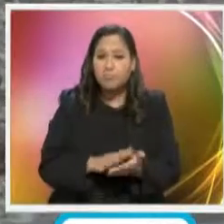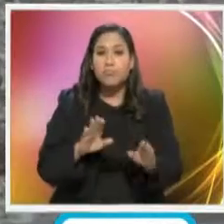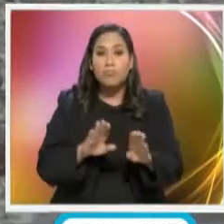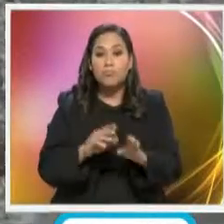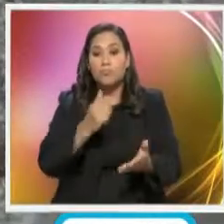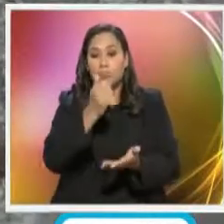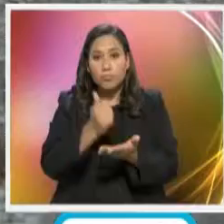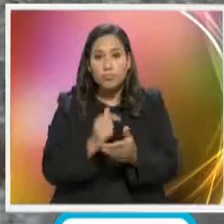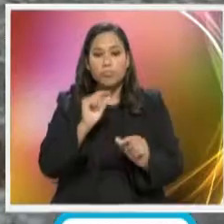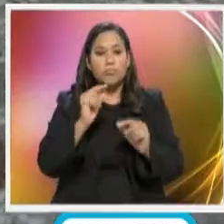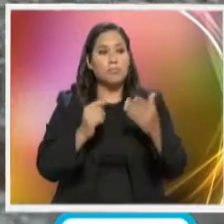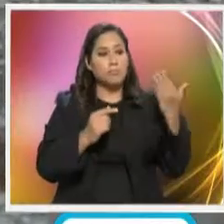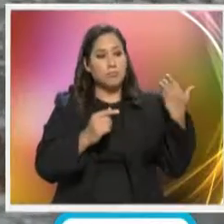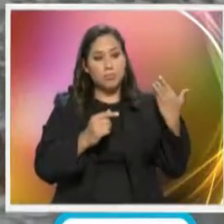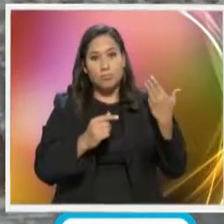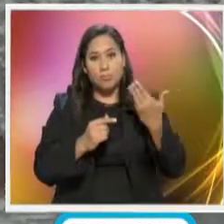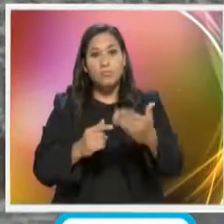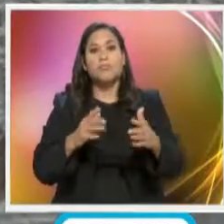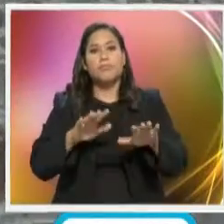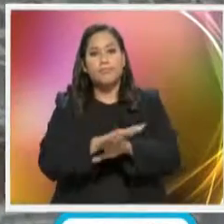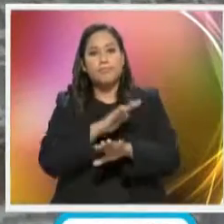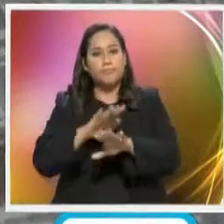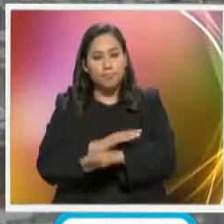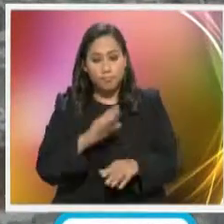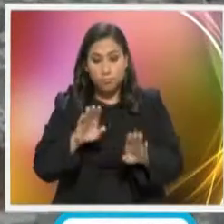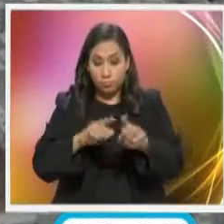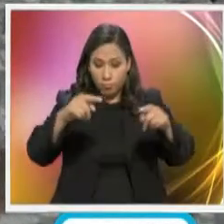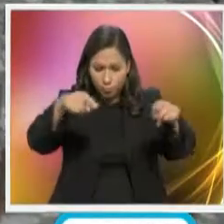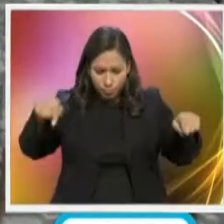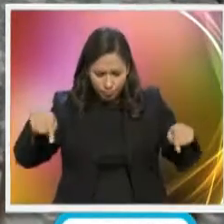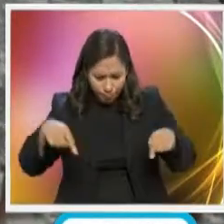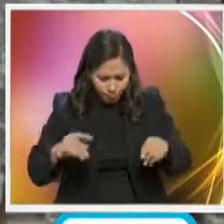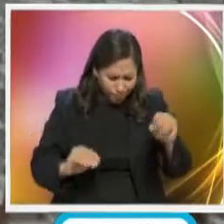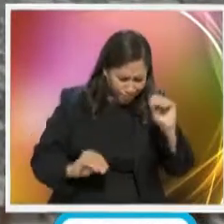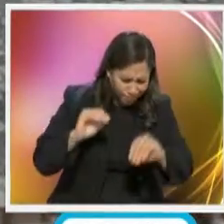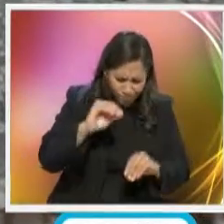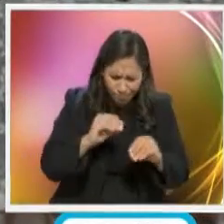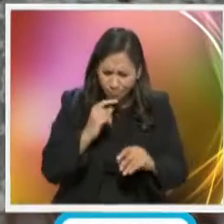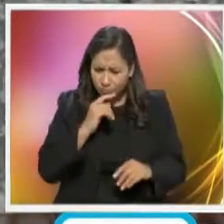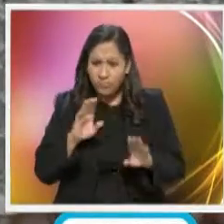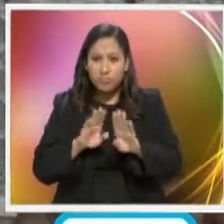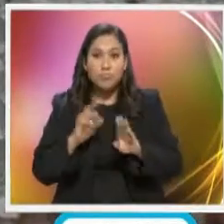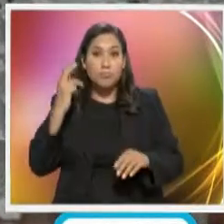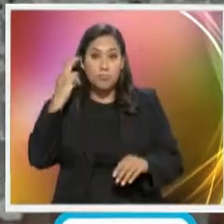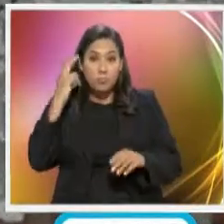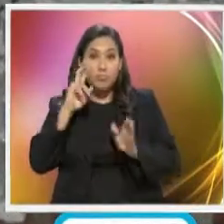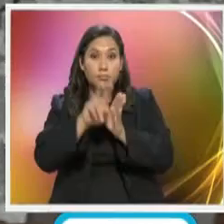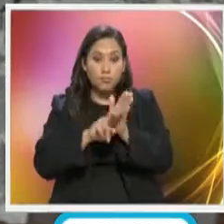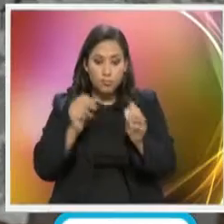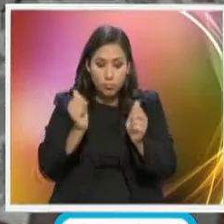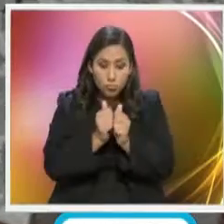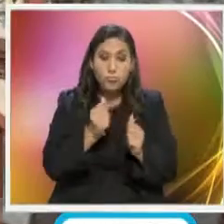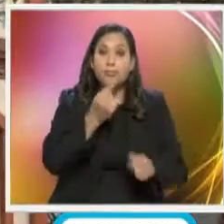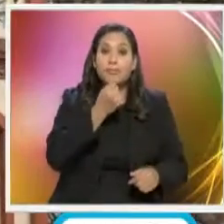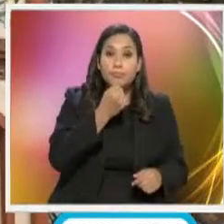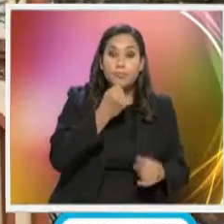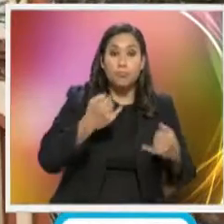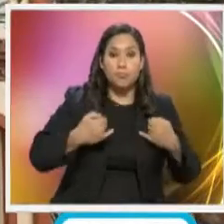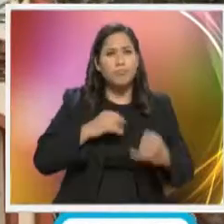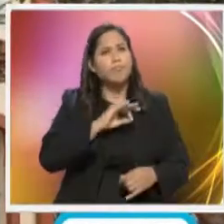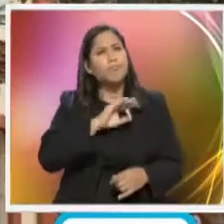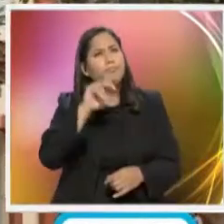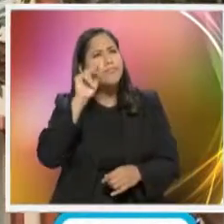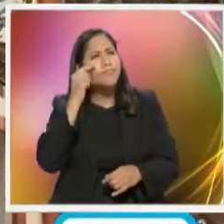evolucionando en el tiempo, de tal manera que sobre la maqueta proyectamos un audiovisual donde los niños, los jóvenes,